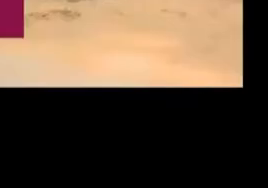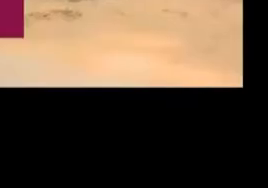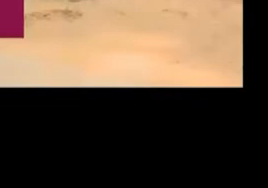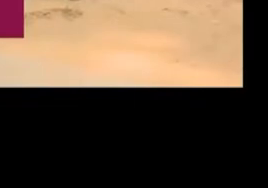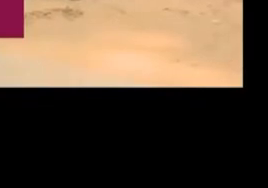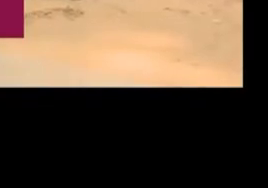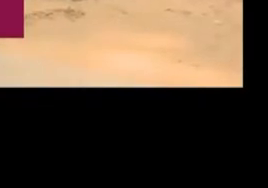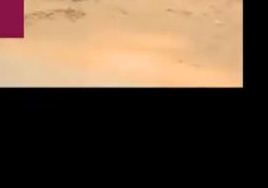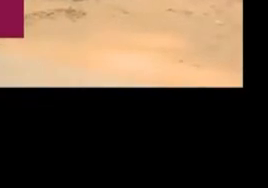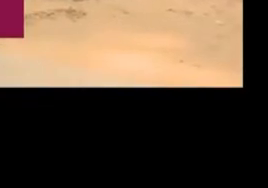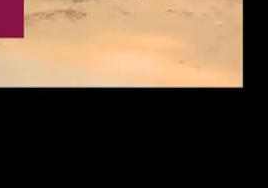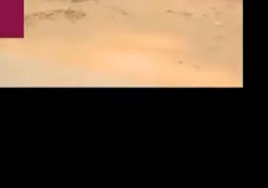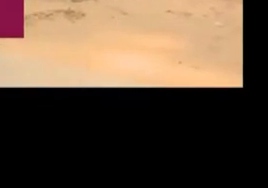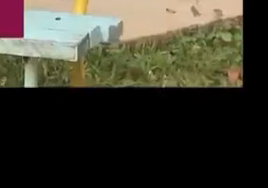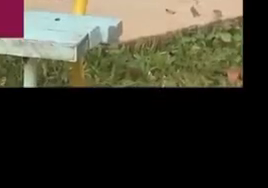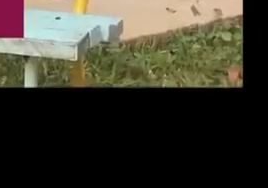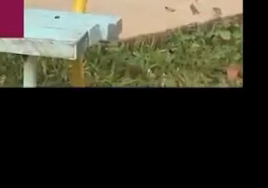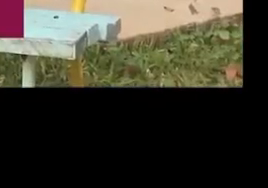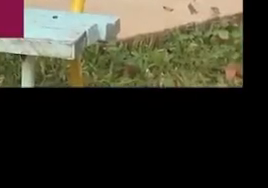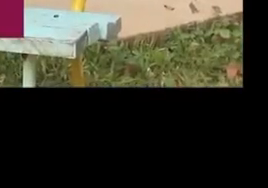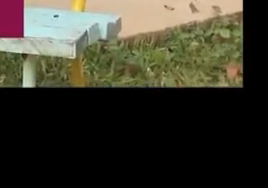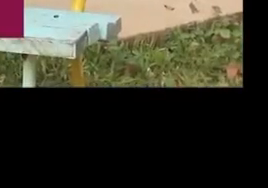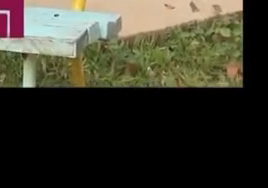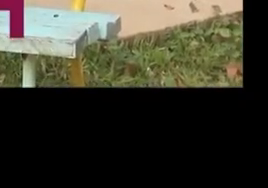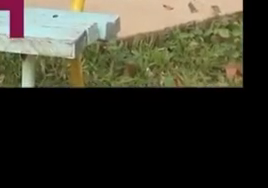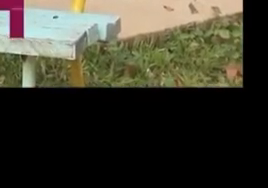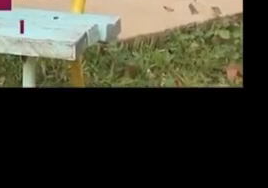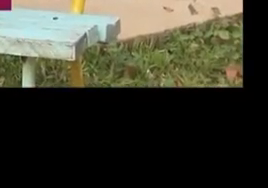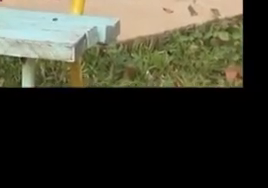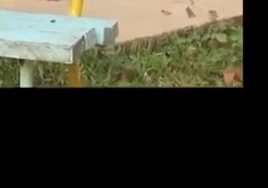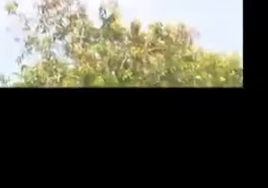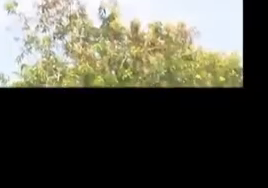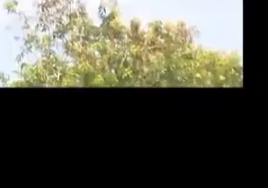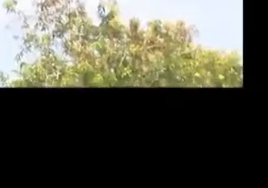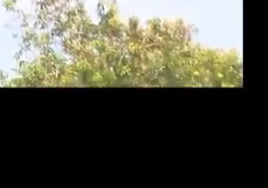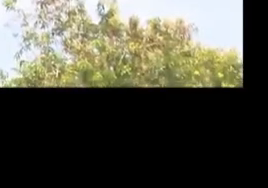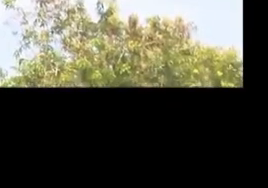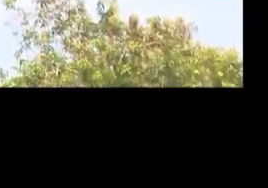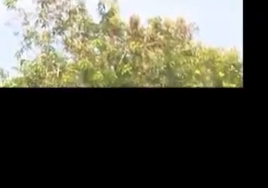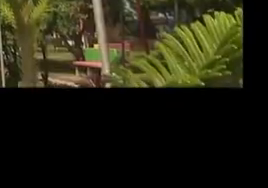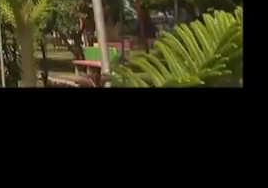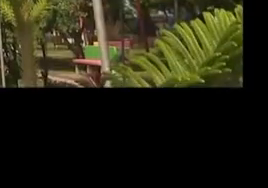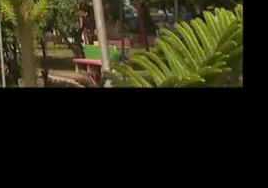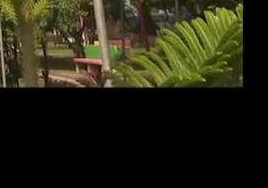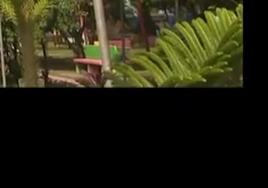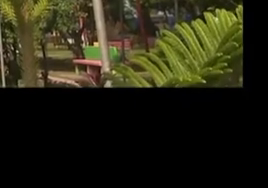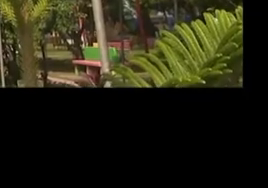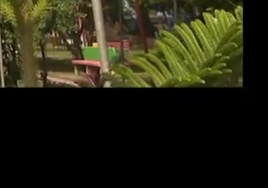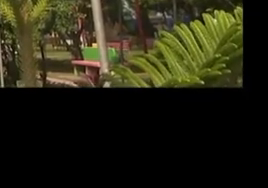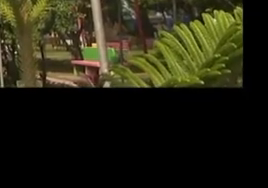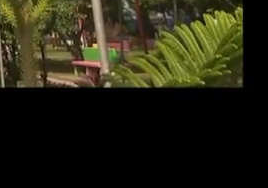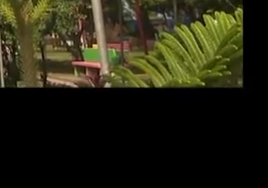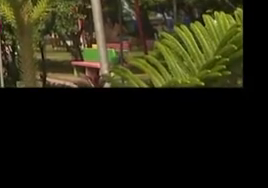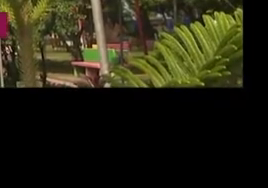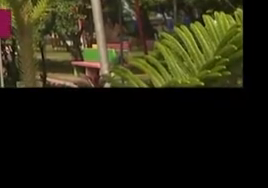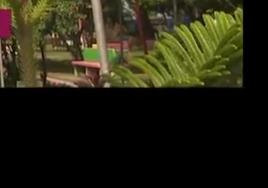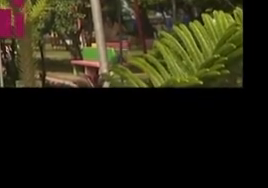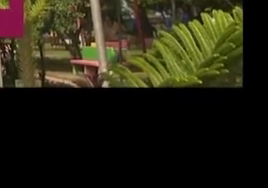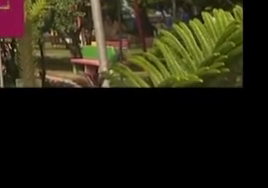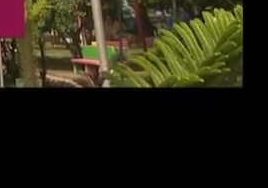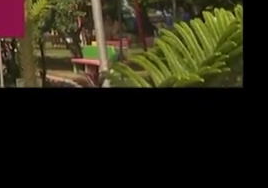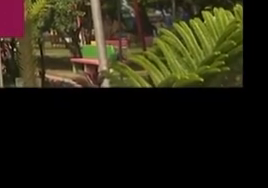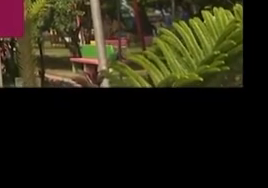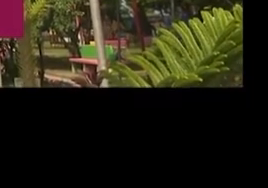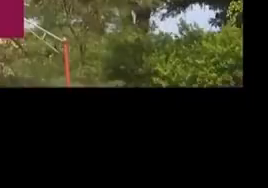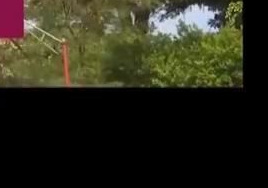Reggae de coco para vos, reggae de coco con corazón. The coconut